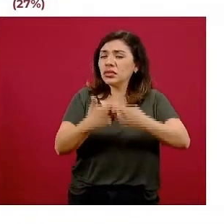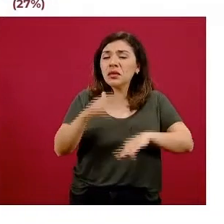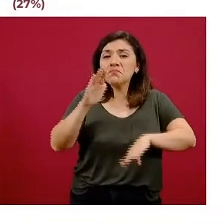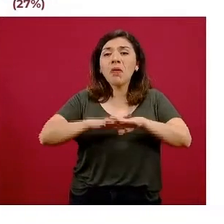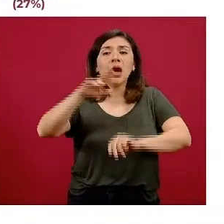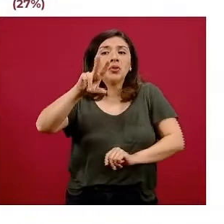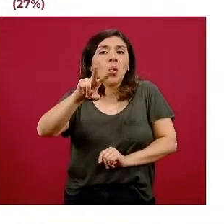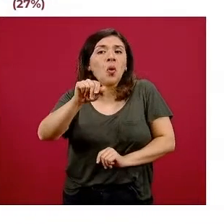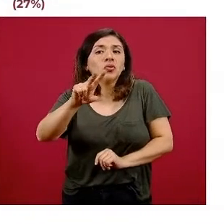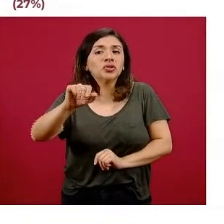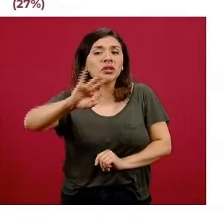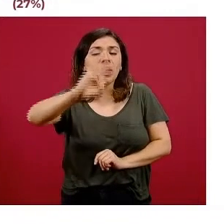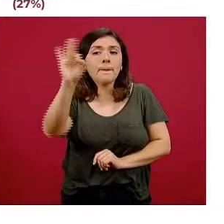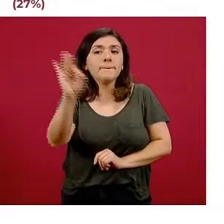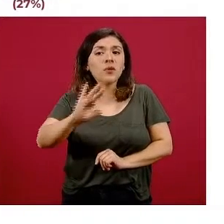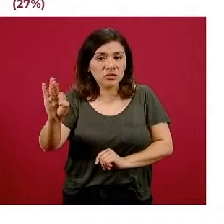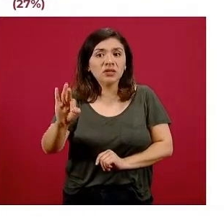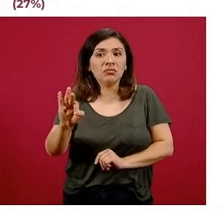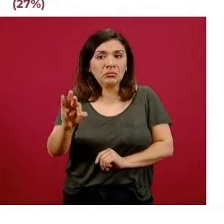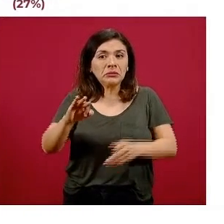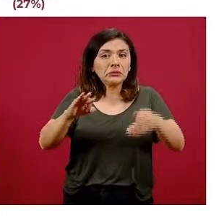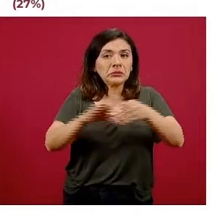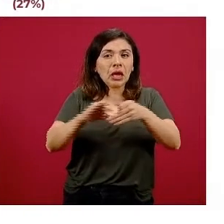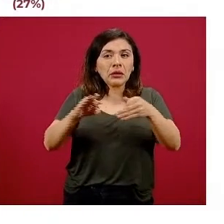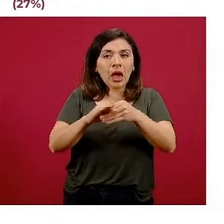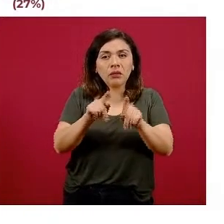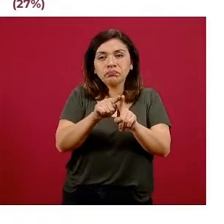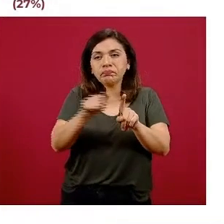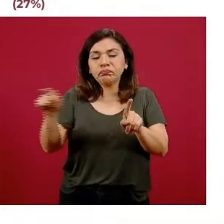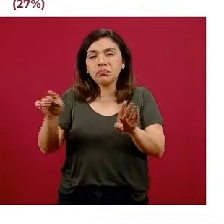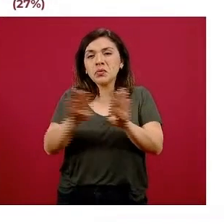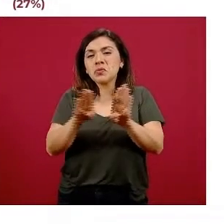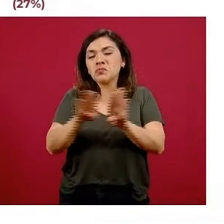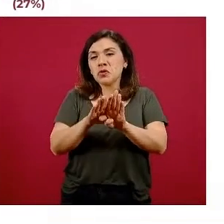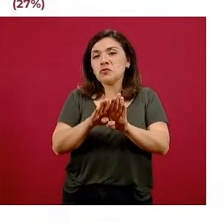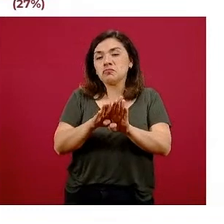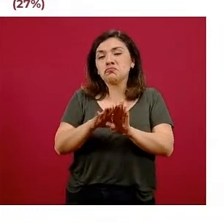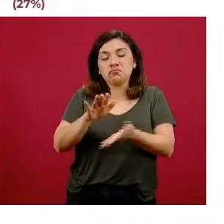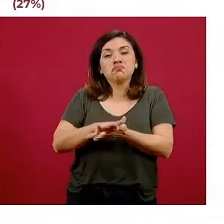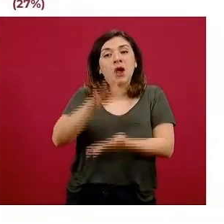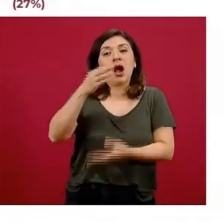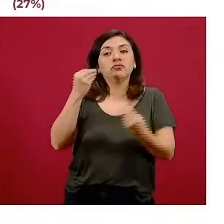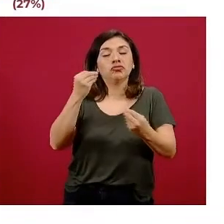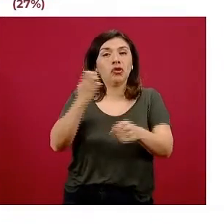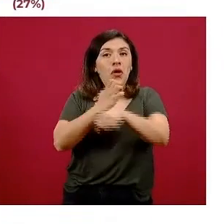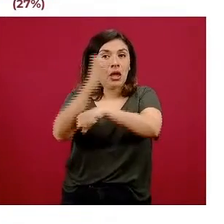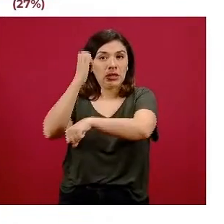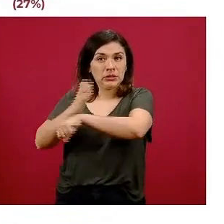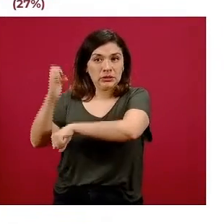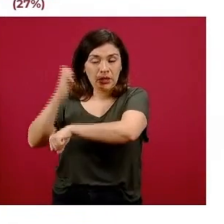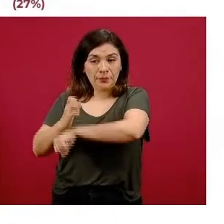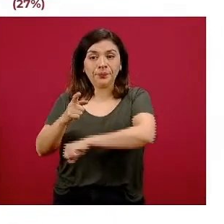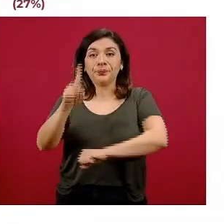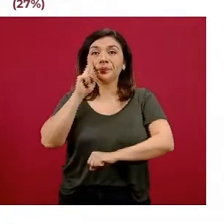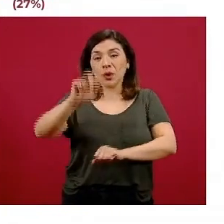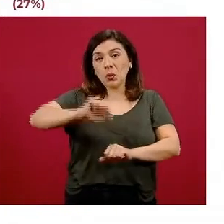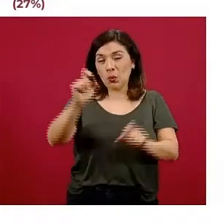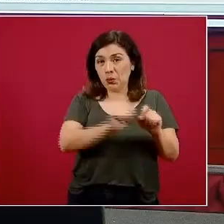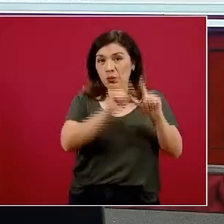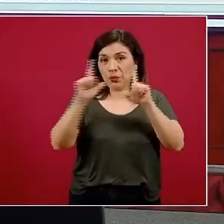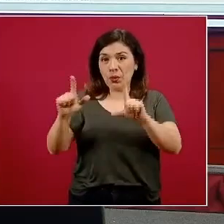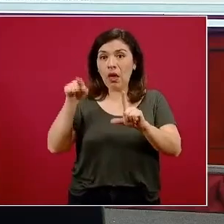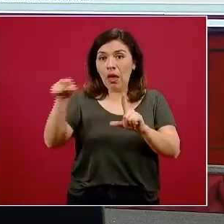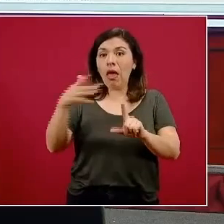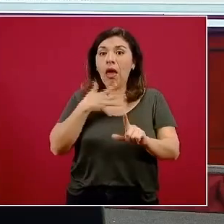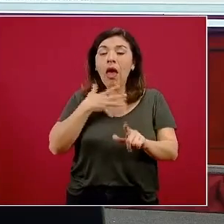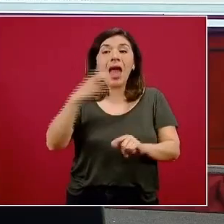del 80% en prácticamente la tercera parte de todas las entidades federativas. Si vemos la siguiente diapositiva, donde